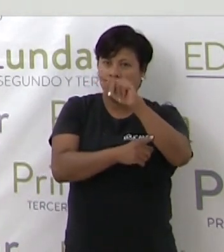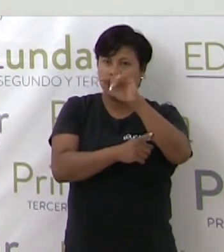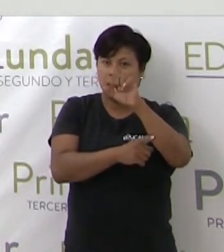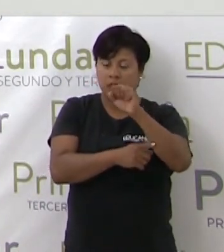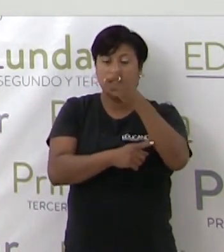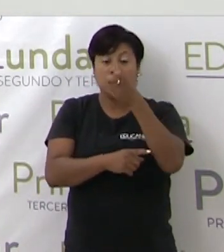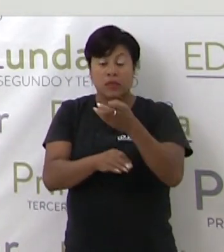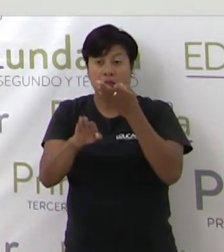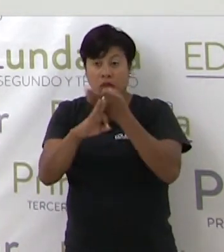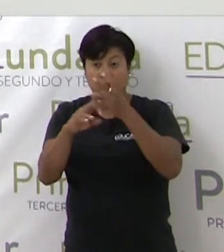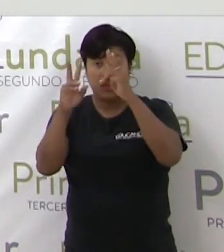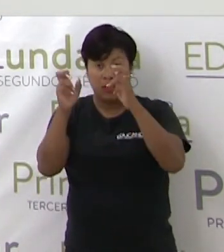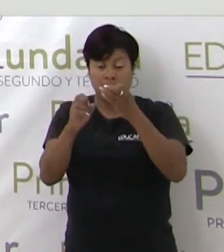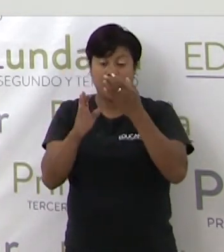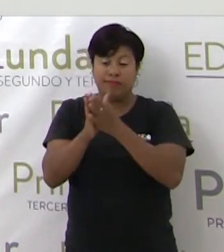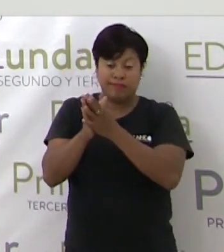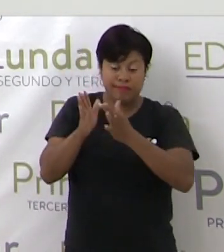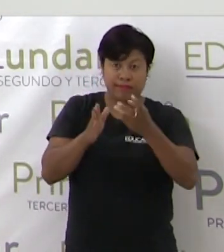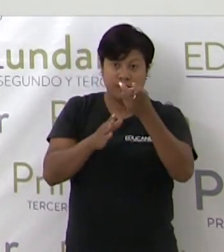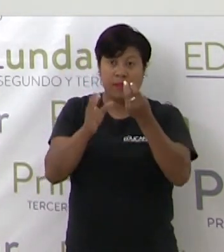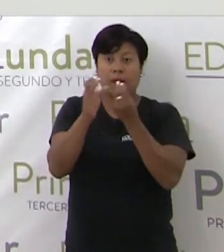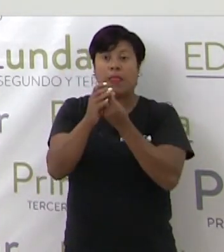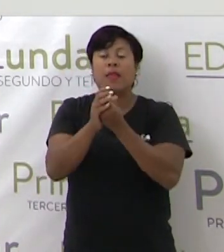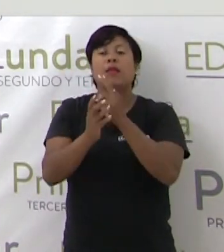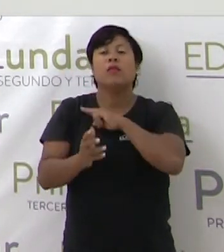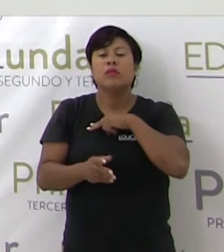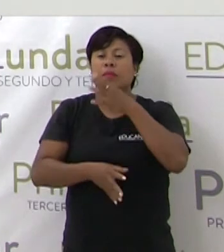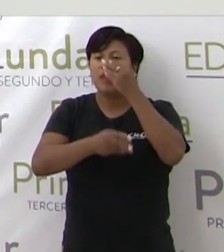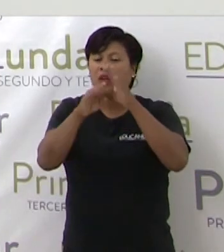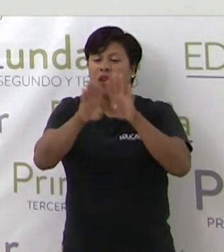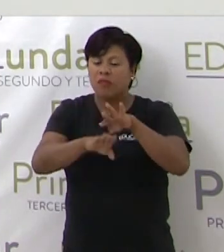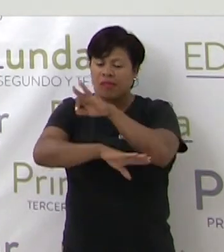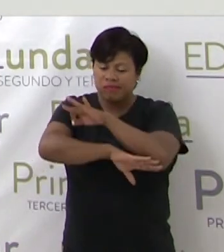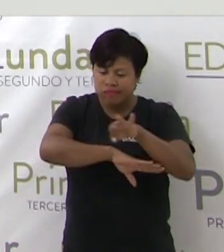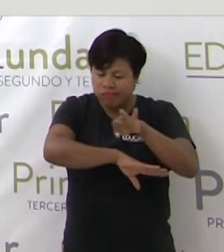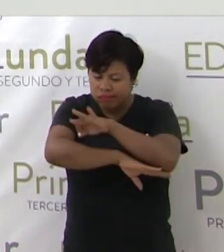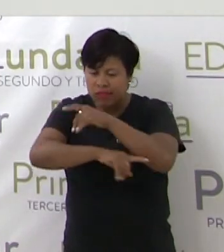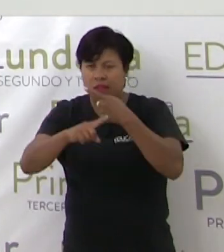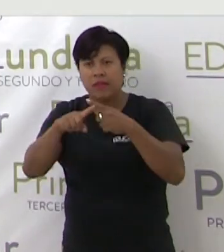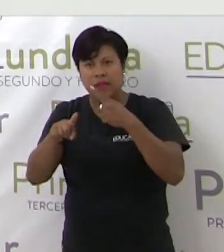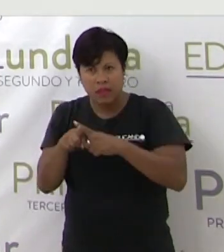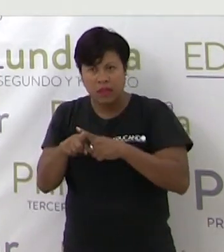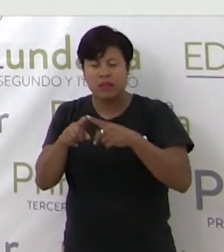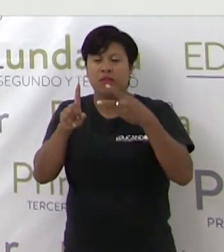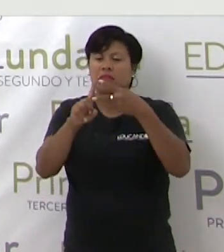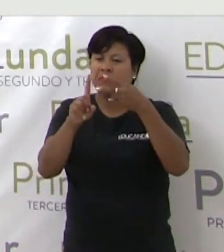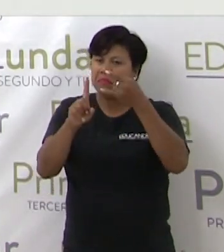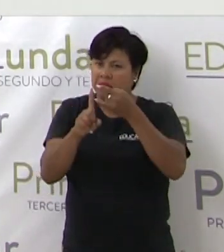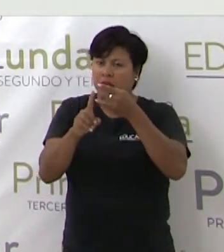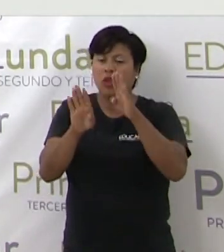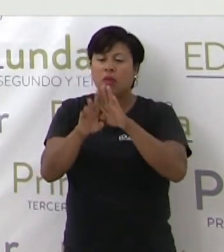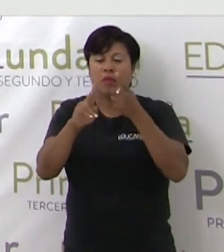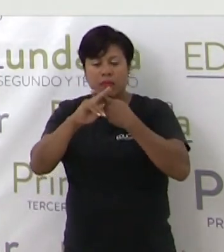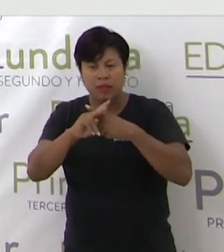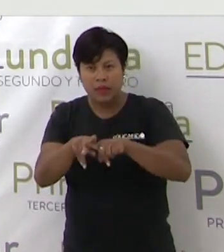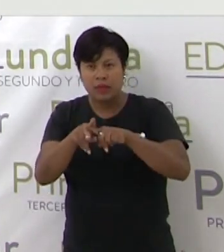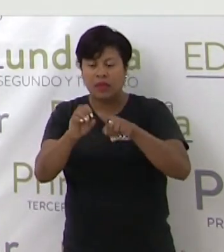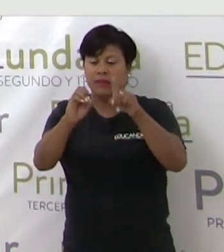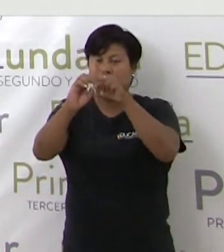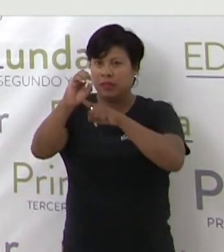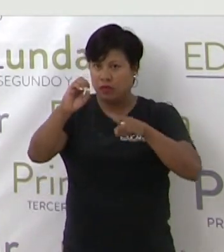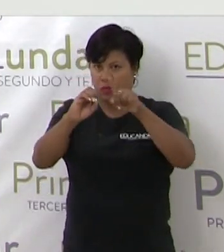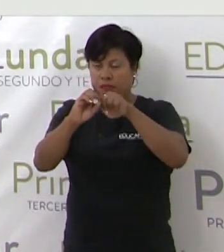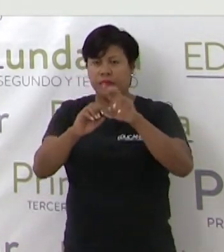este desarrollo de esta sesión, vamos a aprender a trazar las principales figuras geométricas a partir de un círculo. Si recuerdan